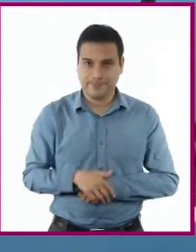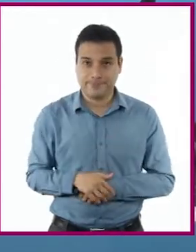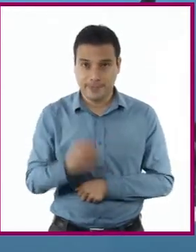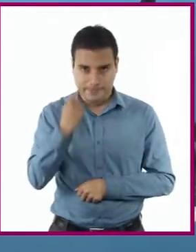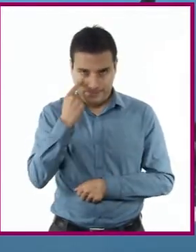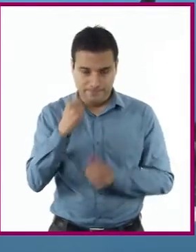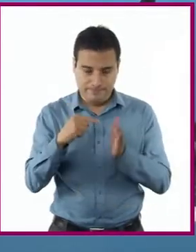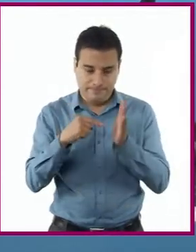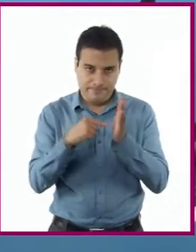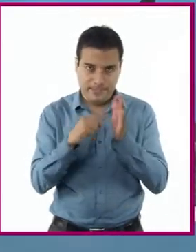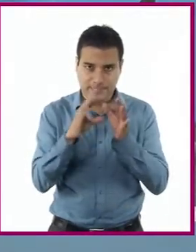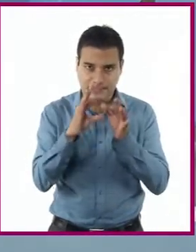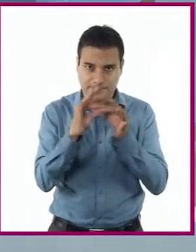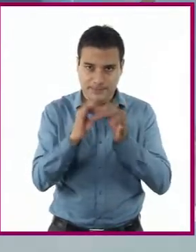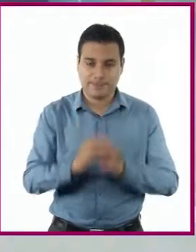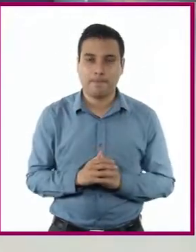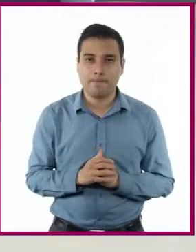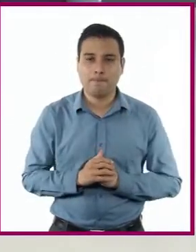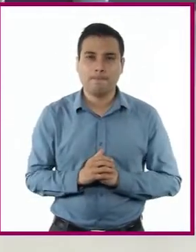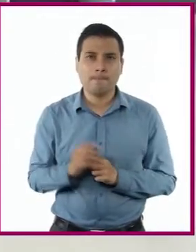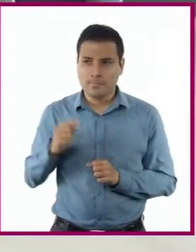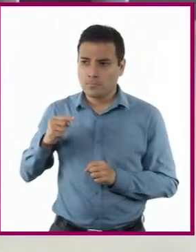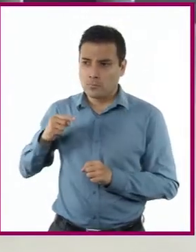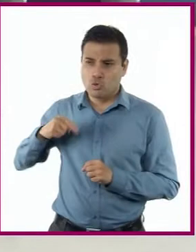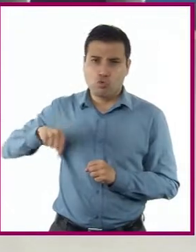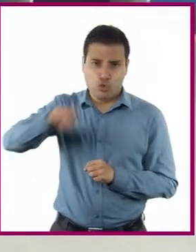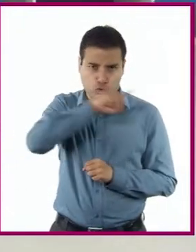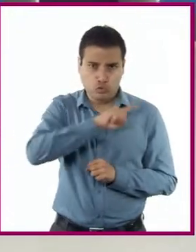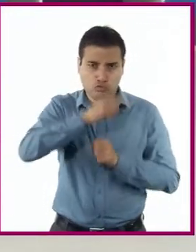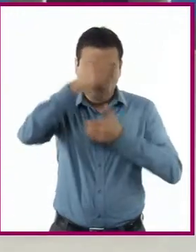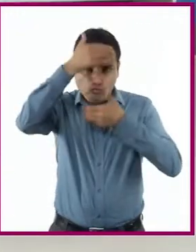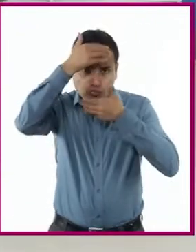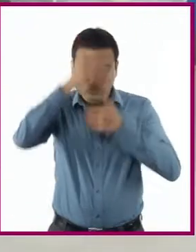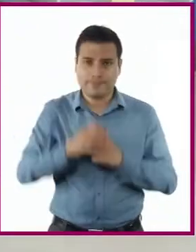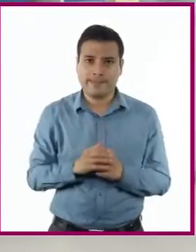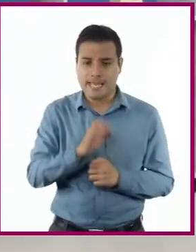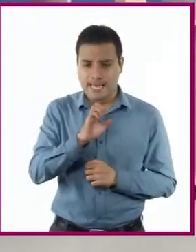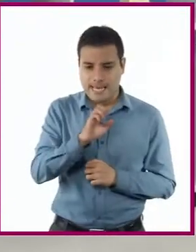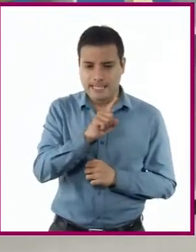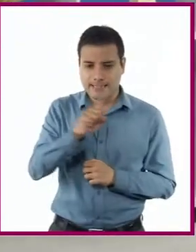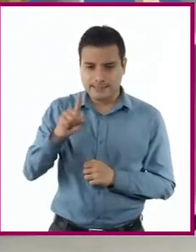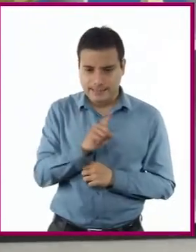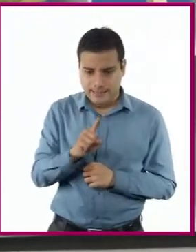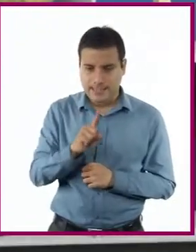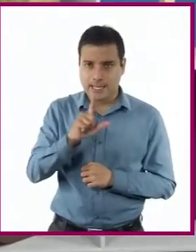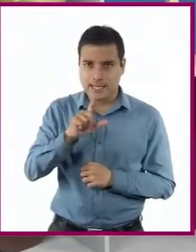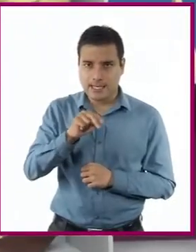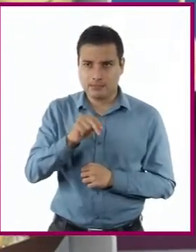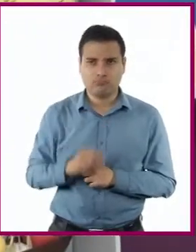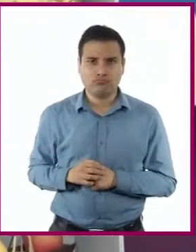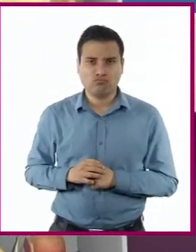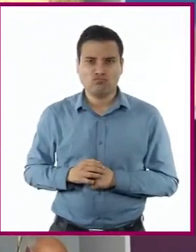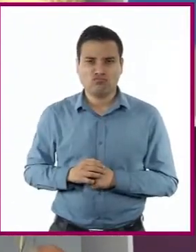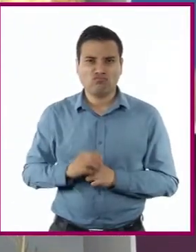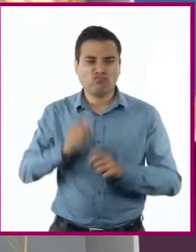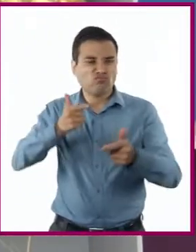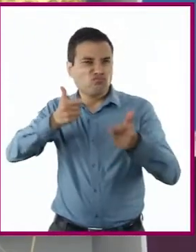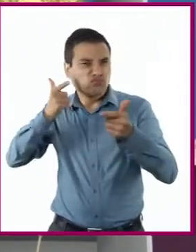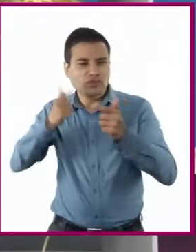Escuchemos su historia. Nosotros, los zapatistas del EZLN, nos levantamos en armas en enero